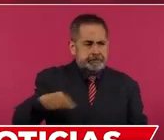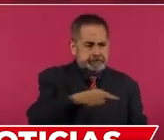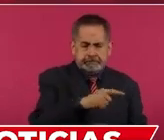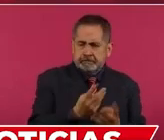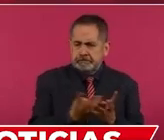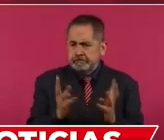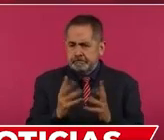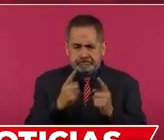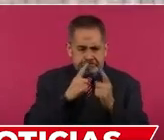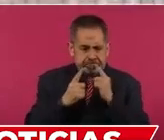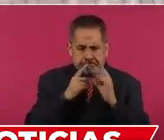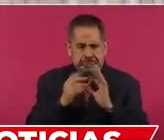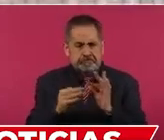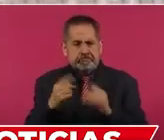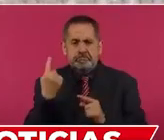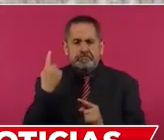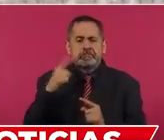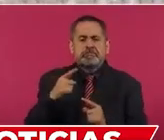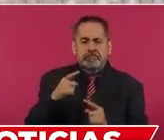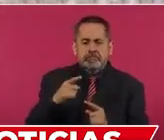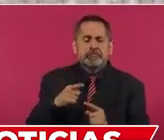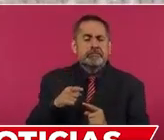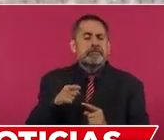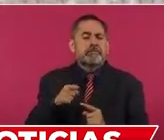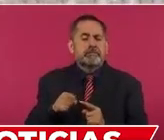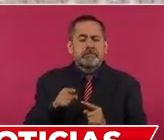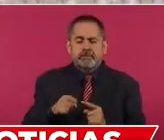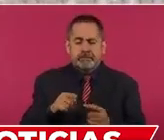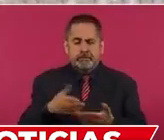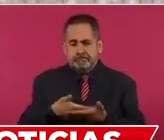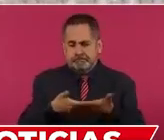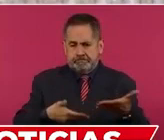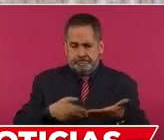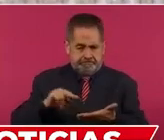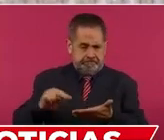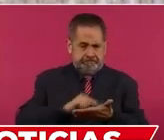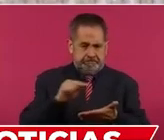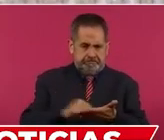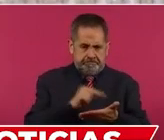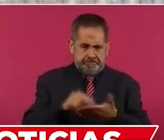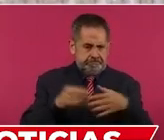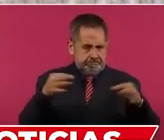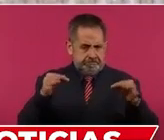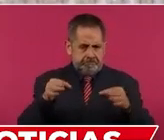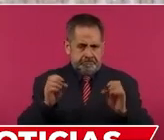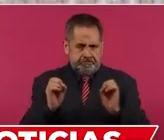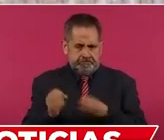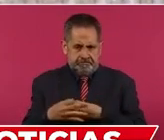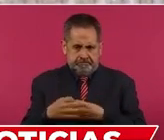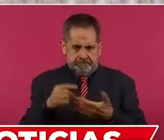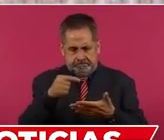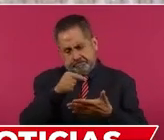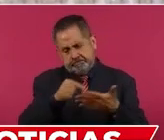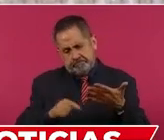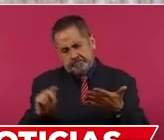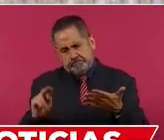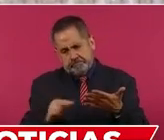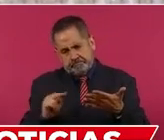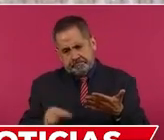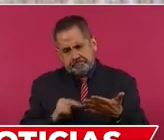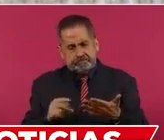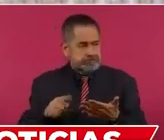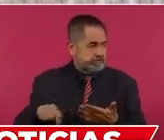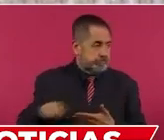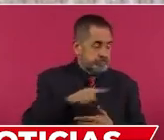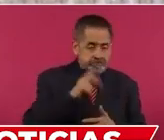El presidente Andrés Manuel López Obrador dio un discurso recientemente en donde habló del terrible acontecimiento acerca de los mineros, pues aseguró que se dará prioridad